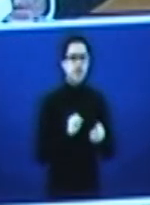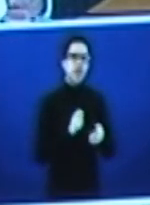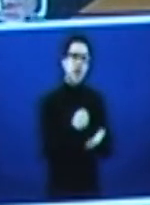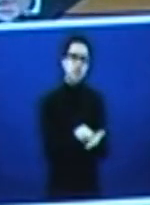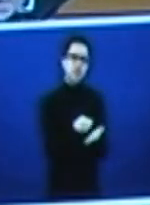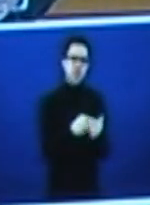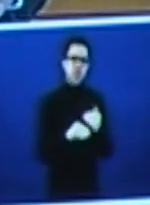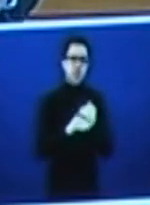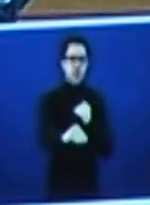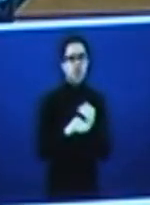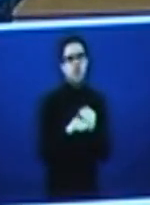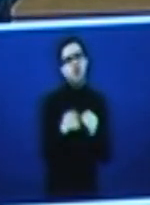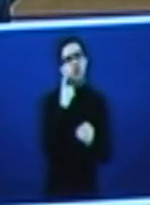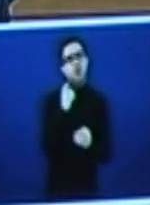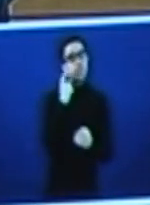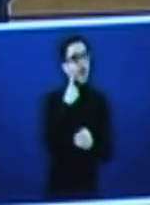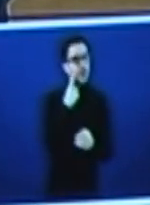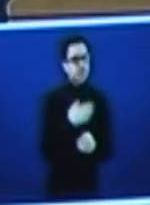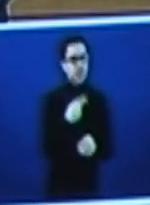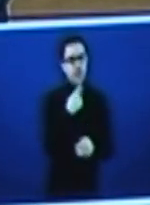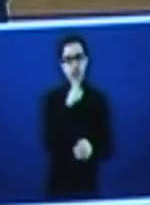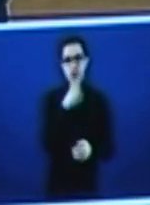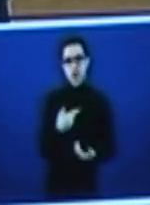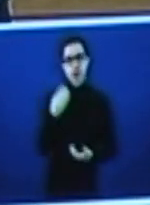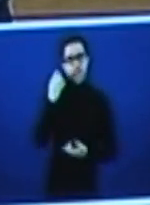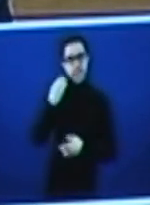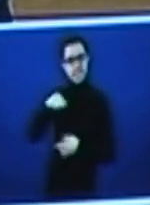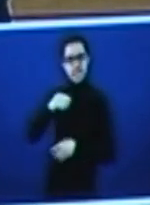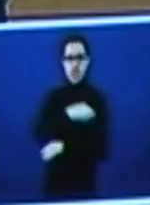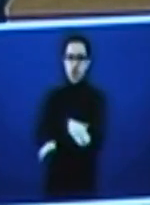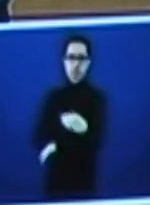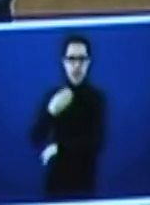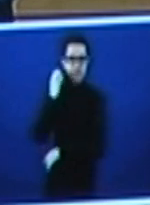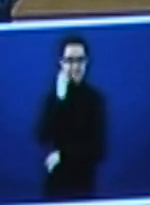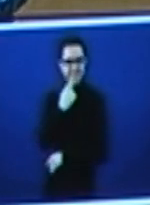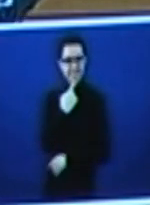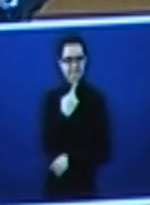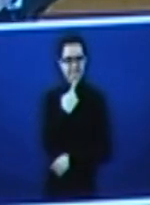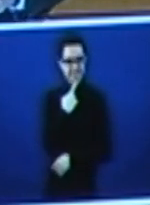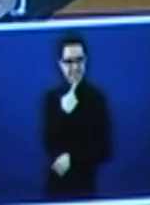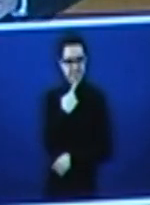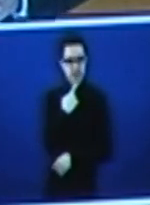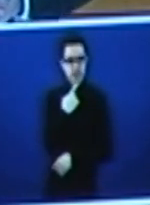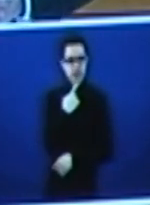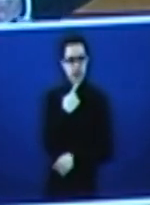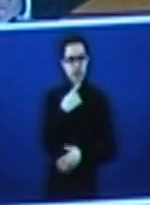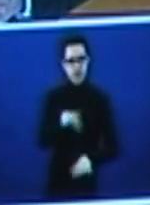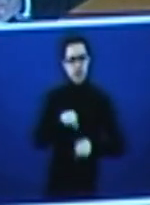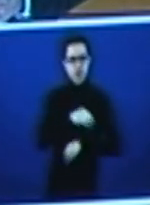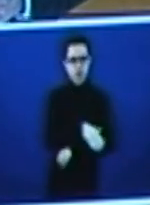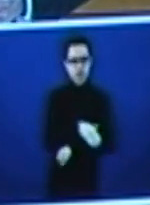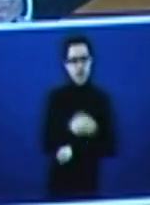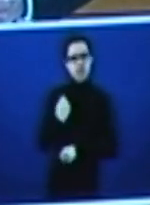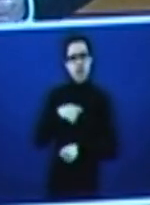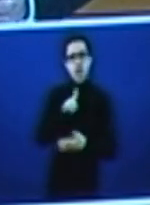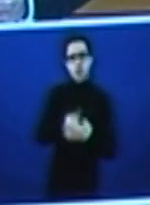de España acaba de decir ao Congreso dos Diputados que dende o día 3 de febreiro, é dicir, ao cabo dun mes de tomar posesión, hai unha proposta en